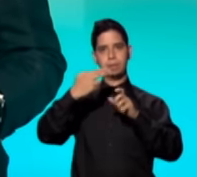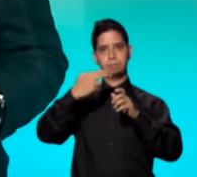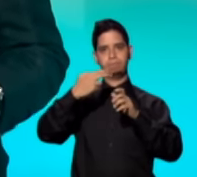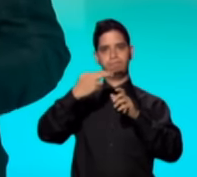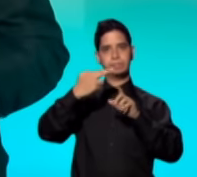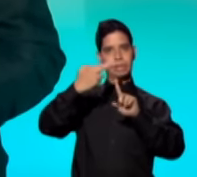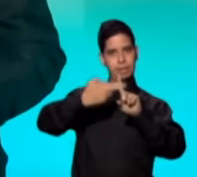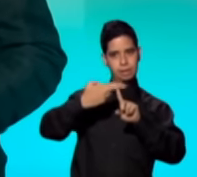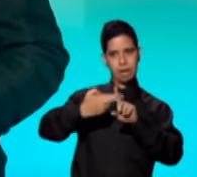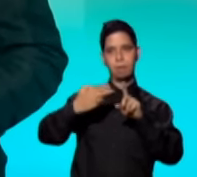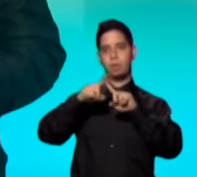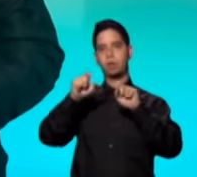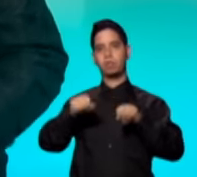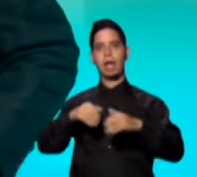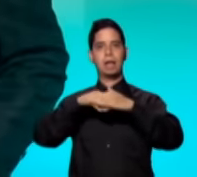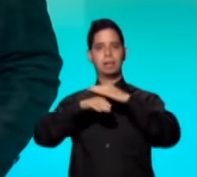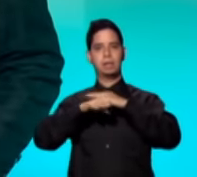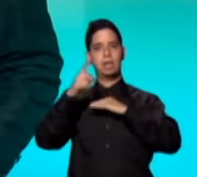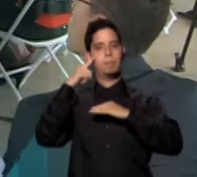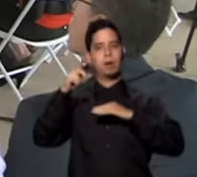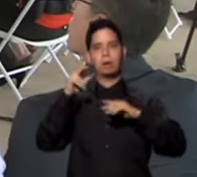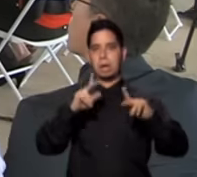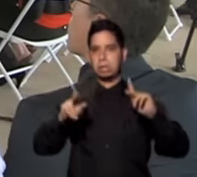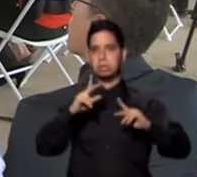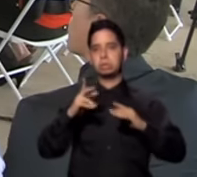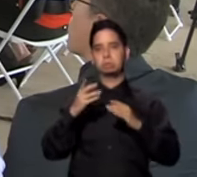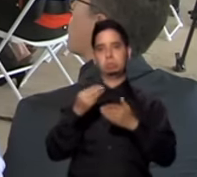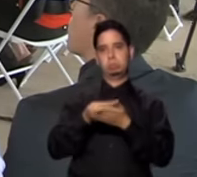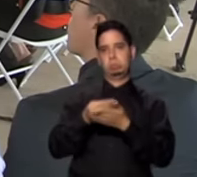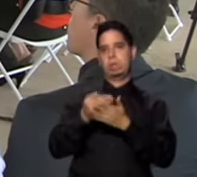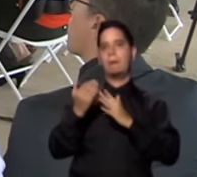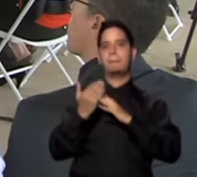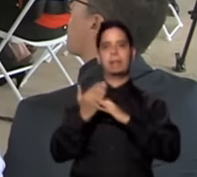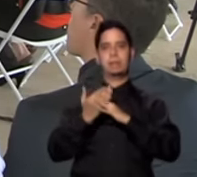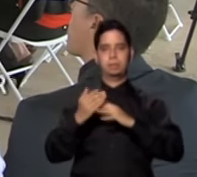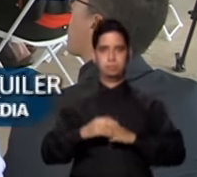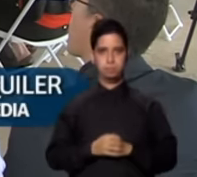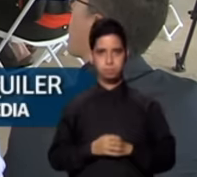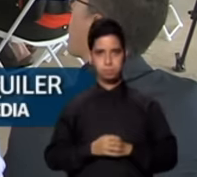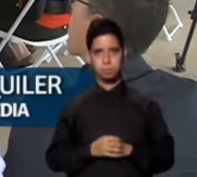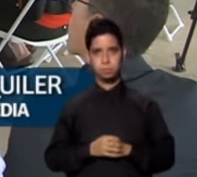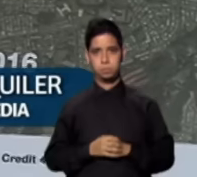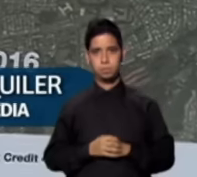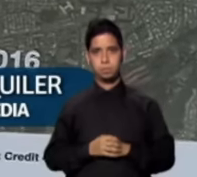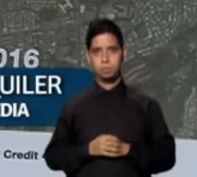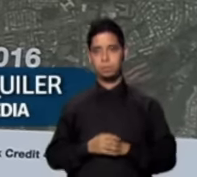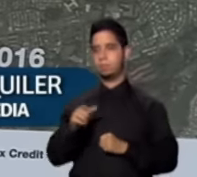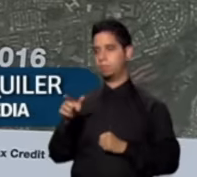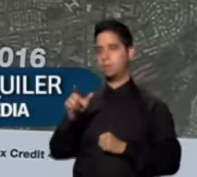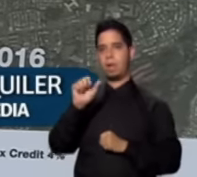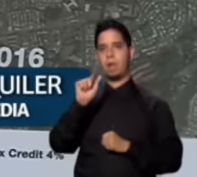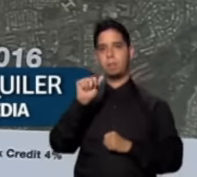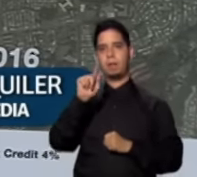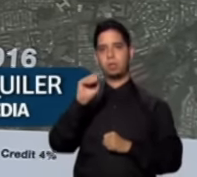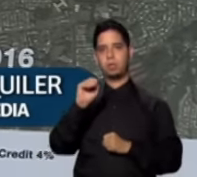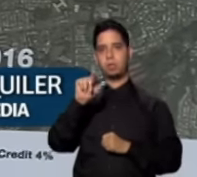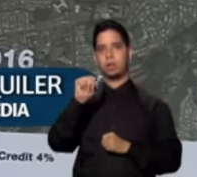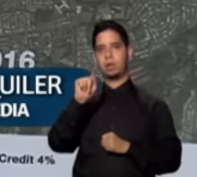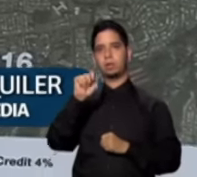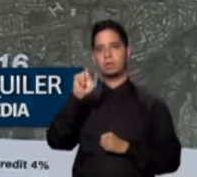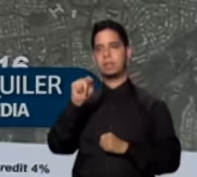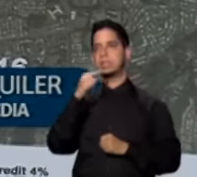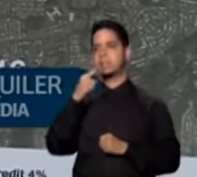media. Lorinel Soto con el reportaje. El secretario del Departamento de la Vivienda, Alberto Lastra, anunció una iniciativa en la que el